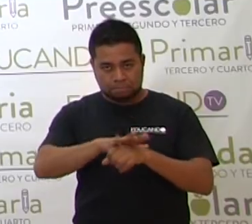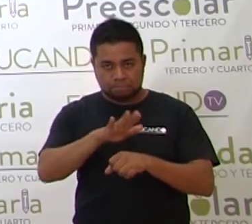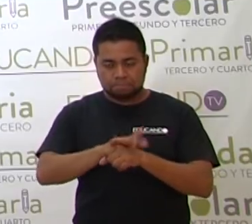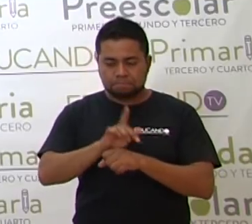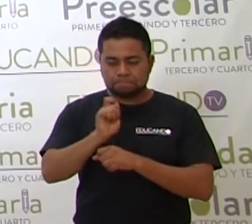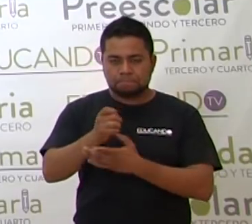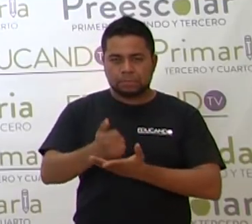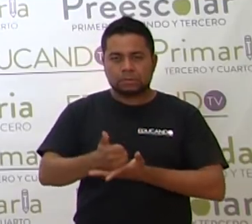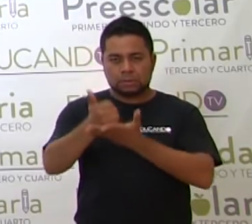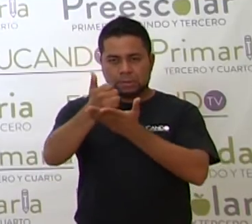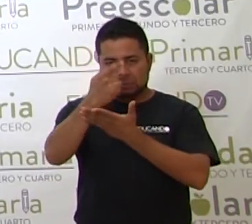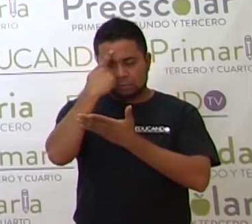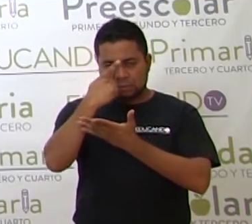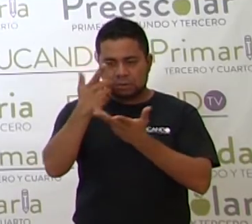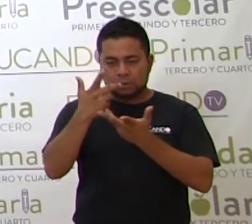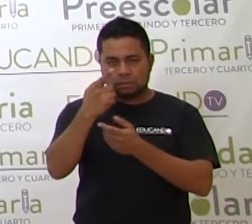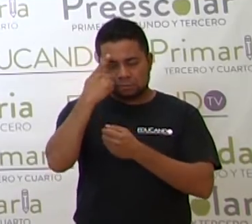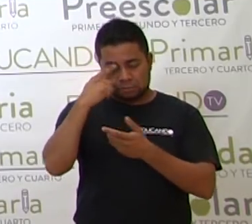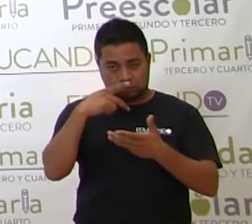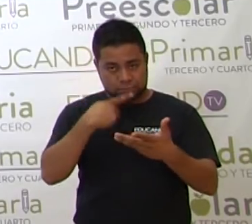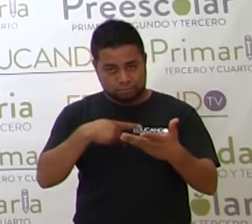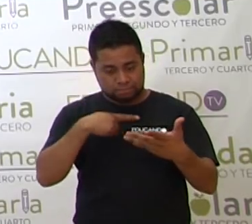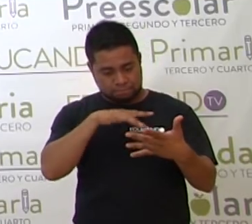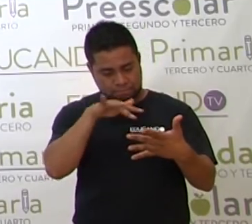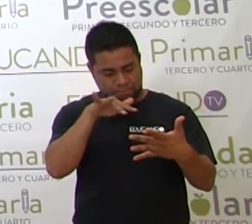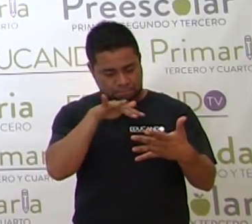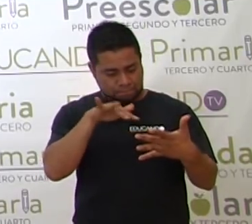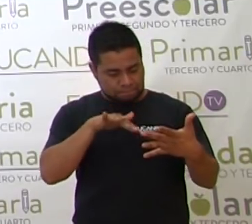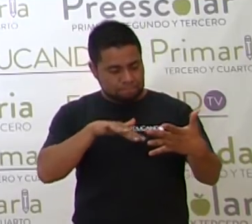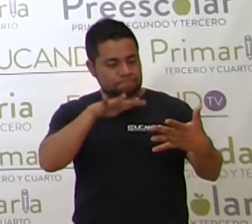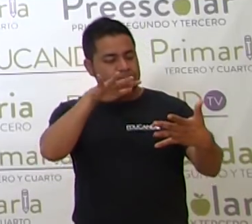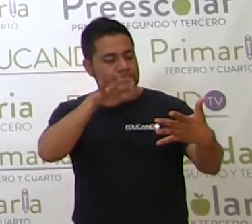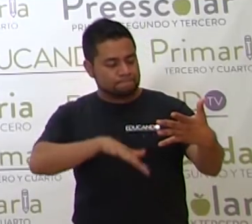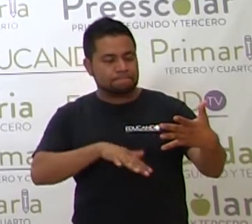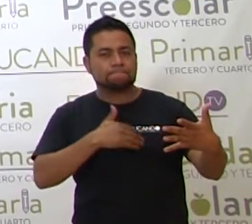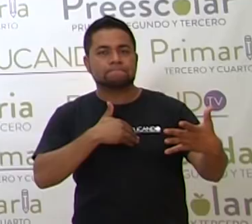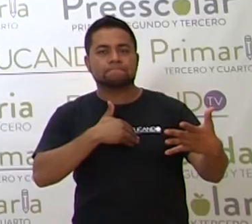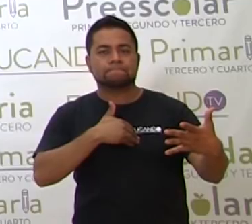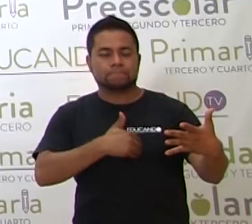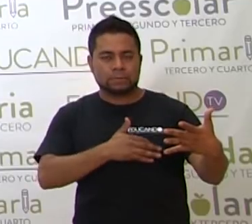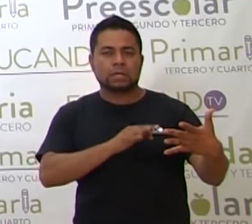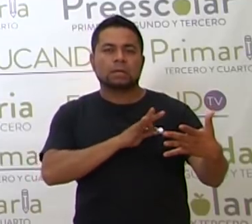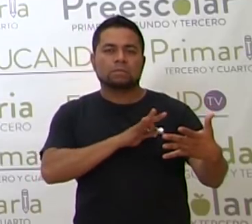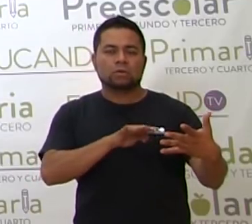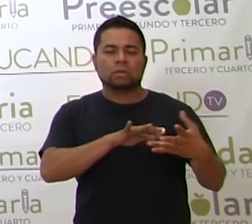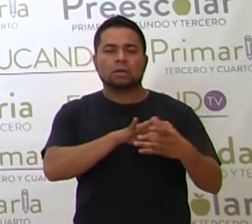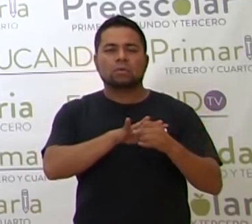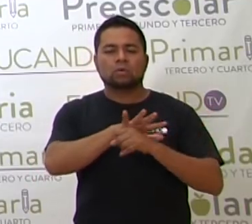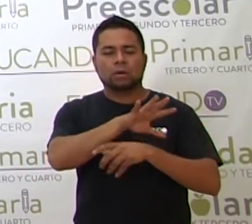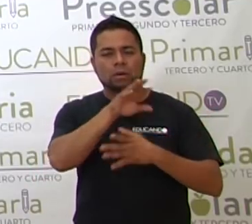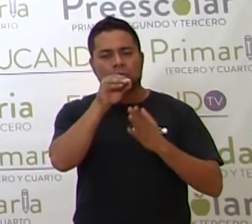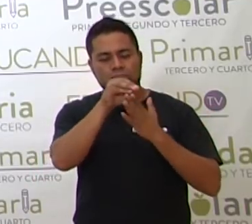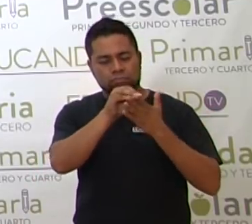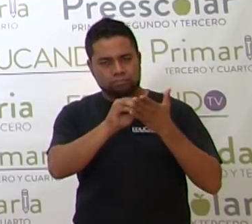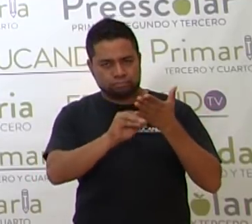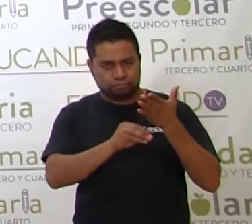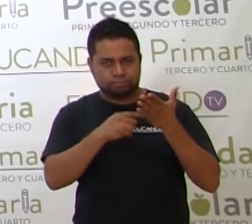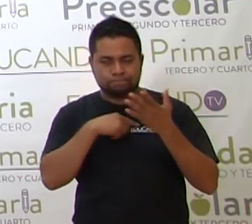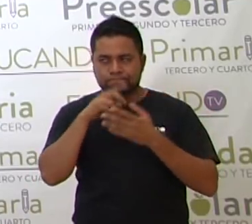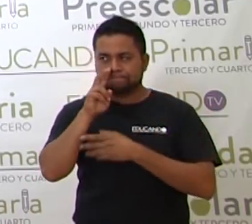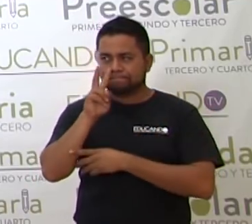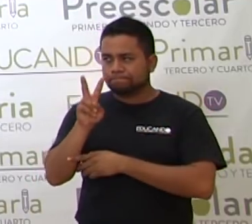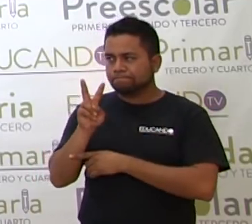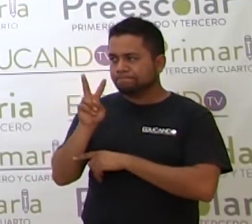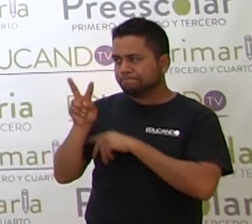a poder hacer que nuestro receptor de información escrita pueda entender todo lo que estamos observando o lo